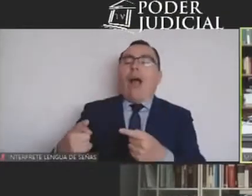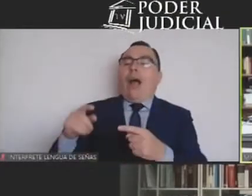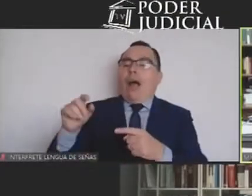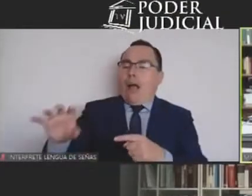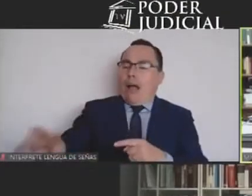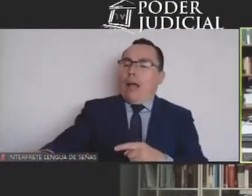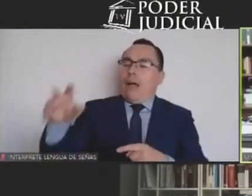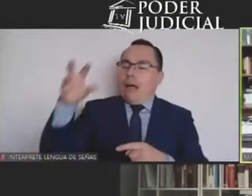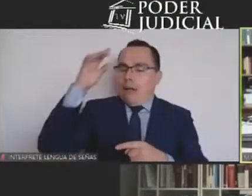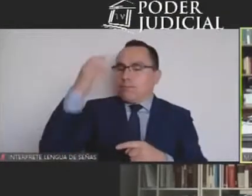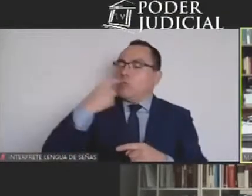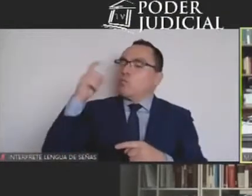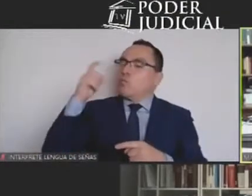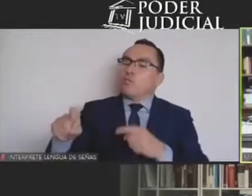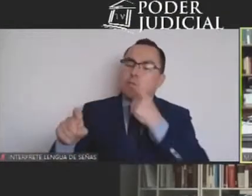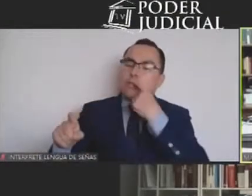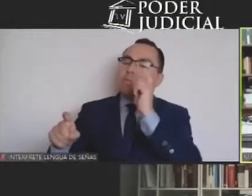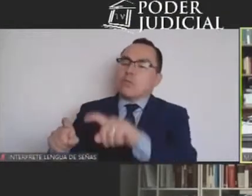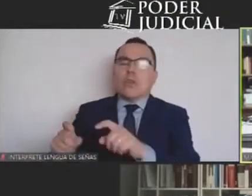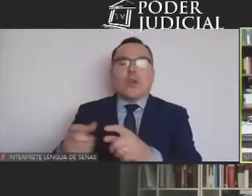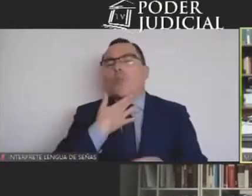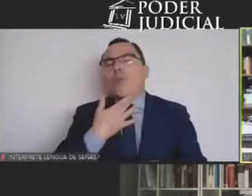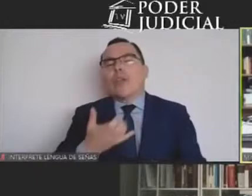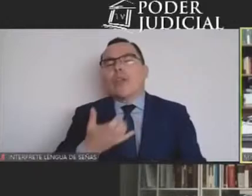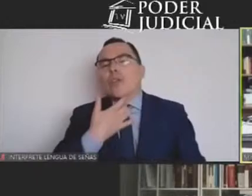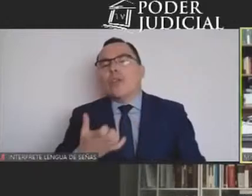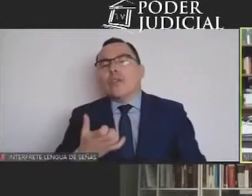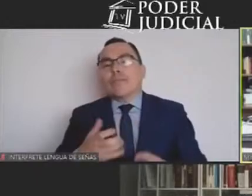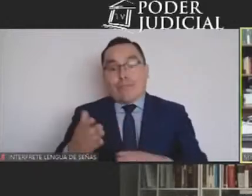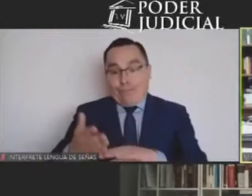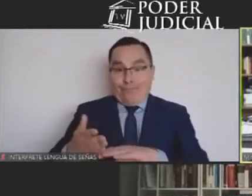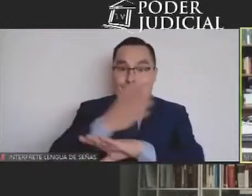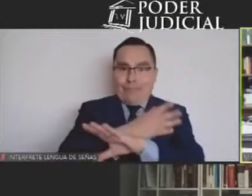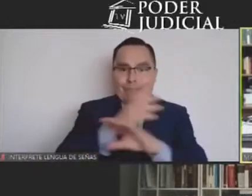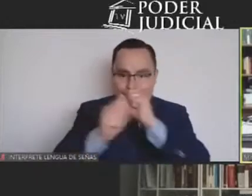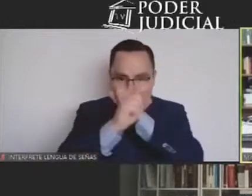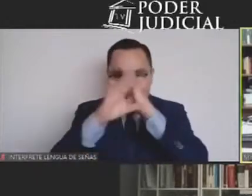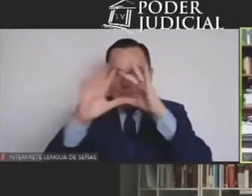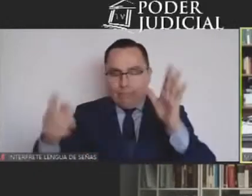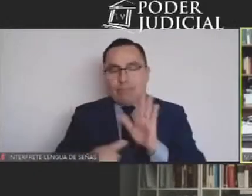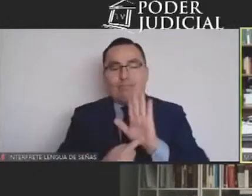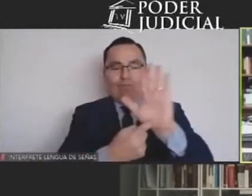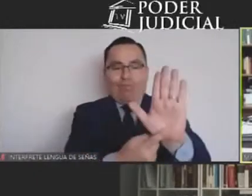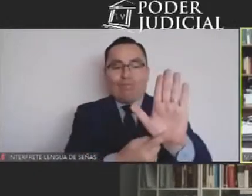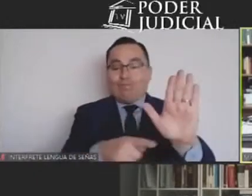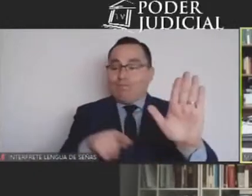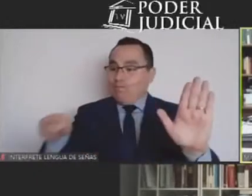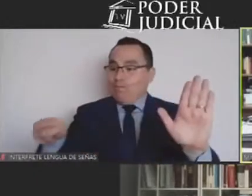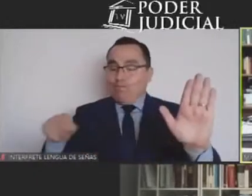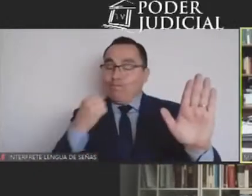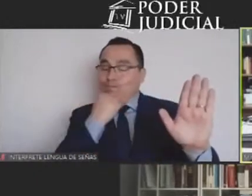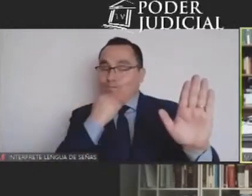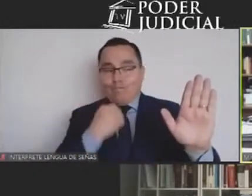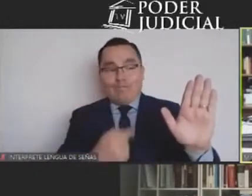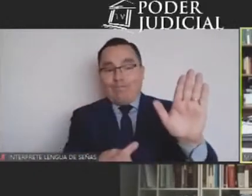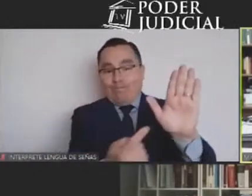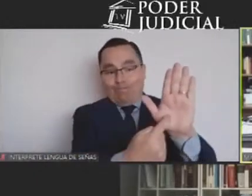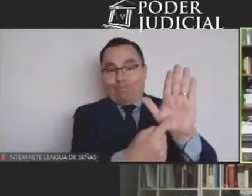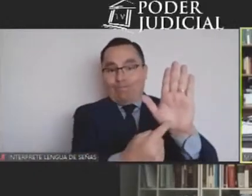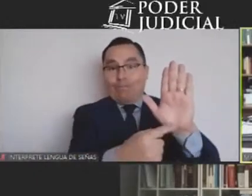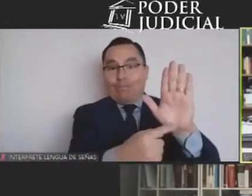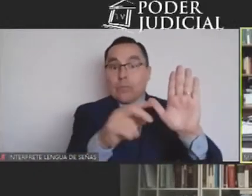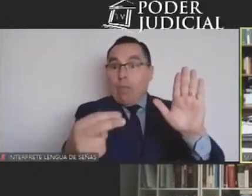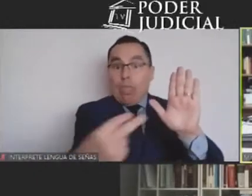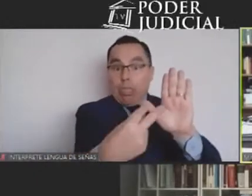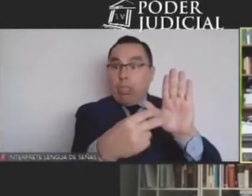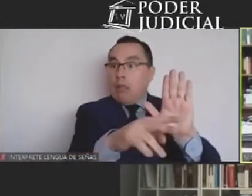criticar porque existen medidas de transparencia. No nosotros podemos decir que desde ese punto de vista hay una